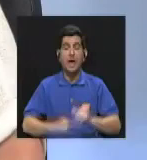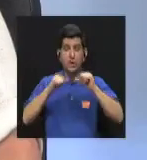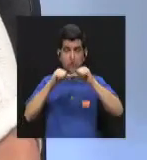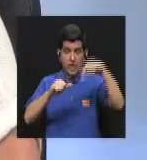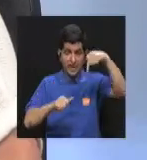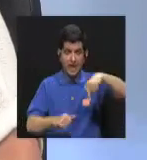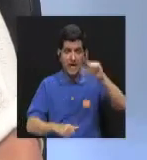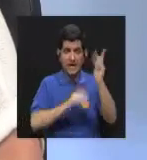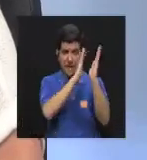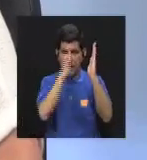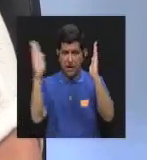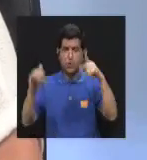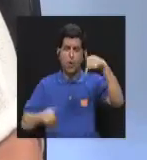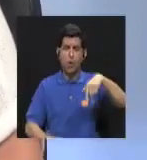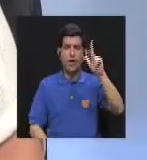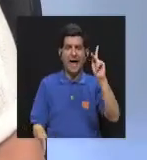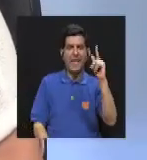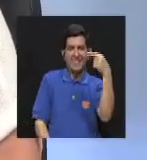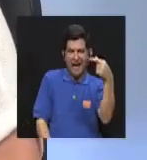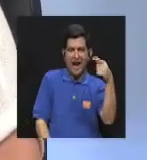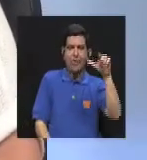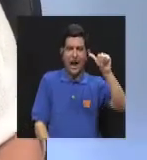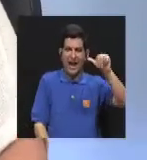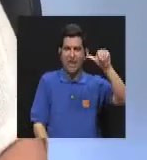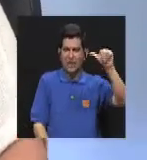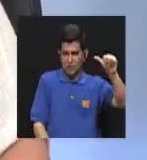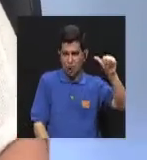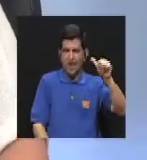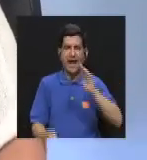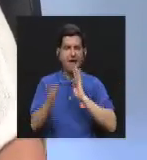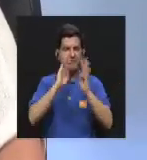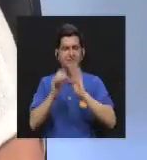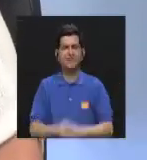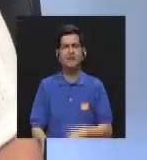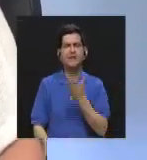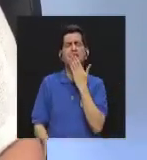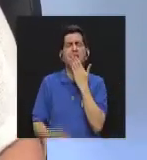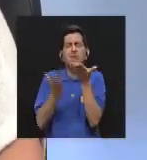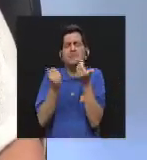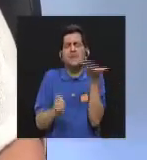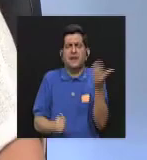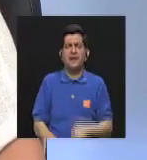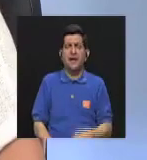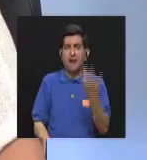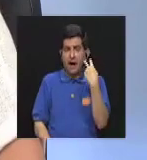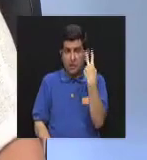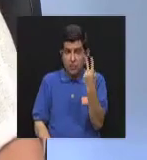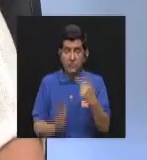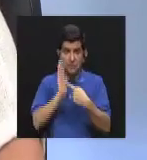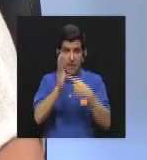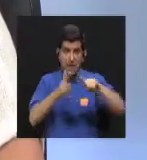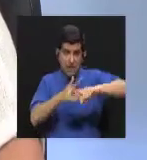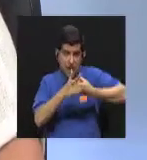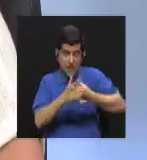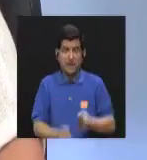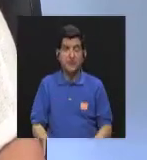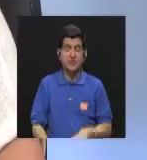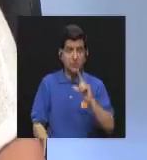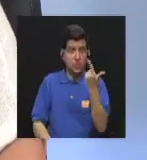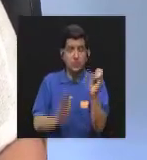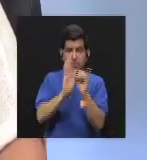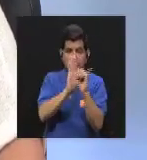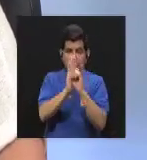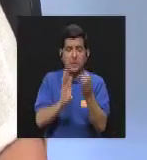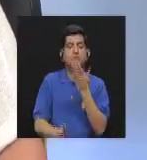Continuamos el lunes de Cinemateca hoy con Katia Grau y Alejandro Astorga hablando de qué quieren los indios, el audiovisual que les mostrábamos al inicio sobre la cedulación